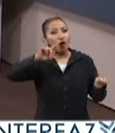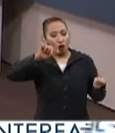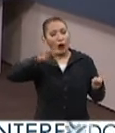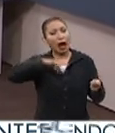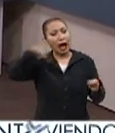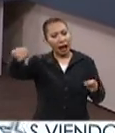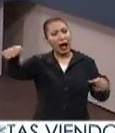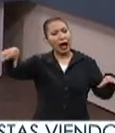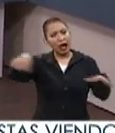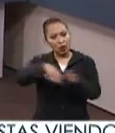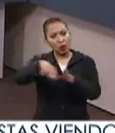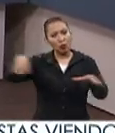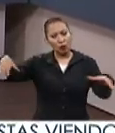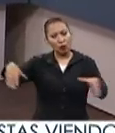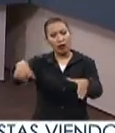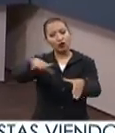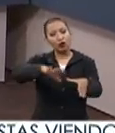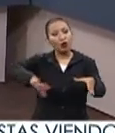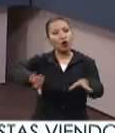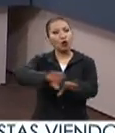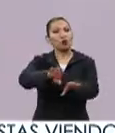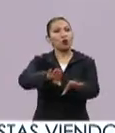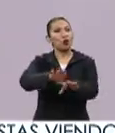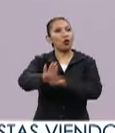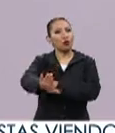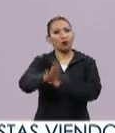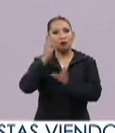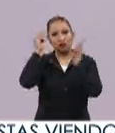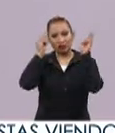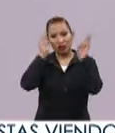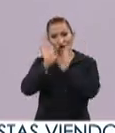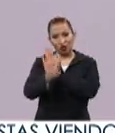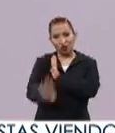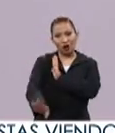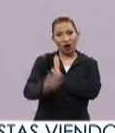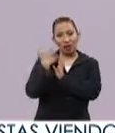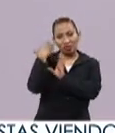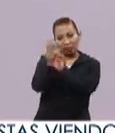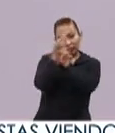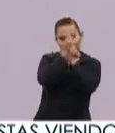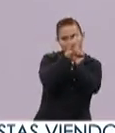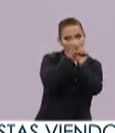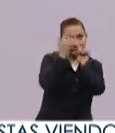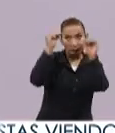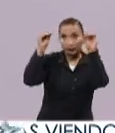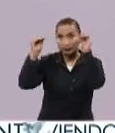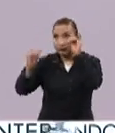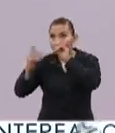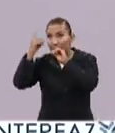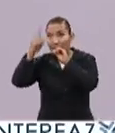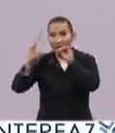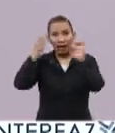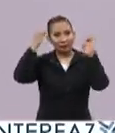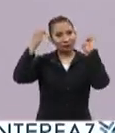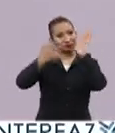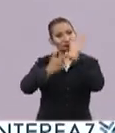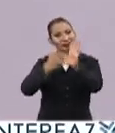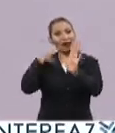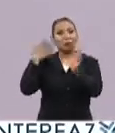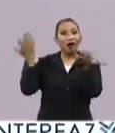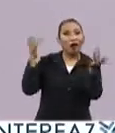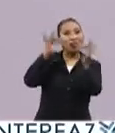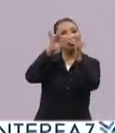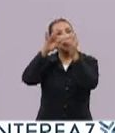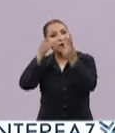ahí, digamos, como una especie de museo, ¿no? Y lo están de hecho renovando para hacer una exhibición